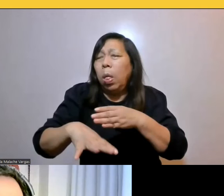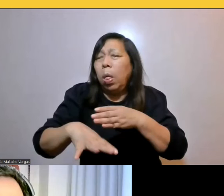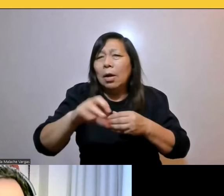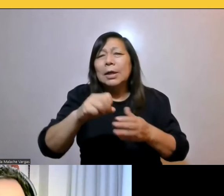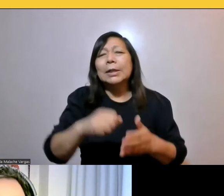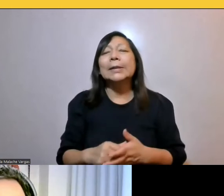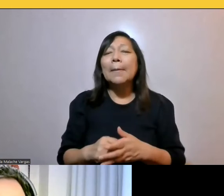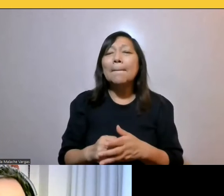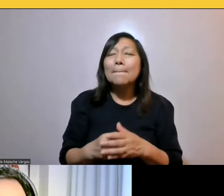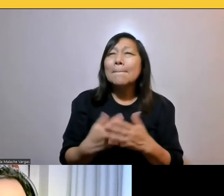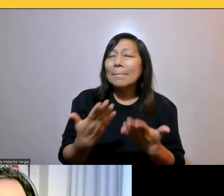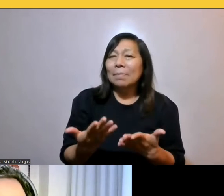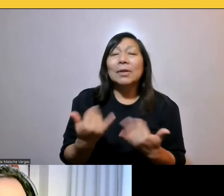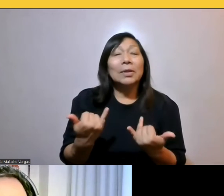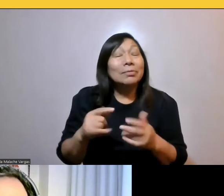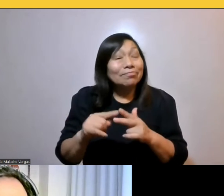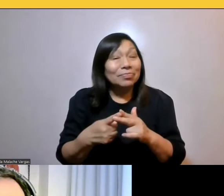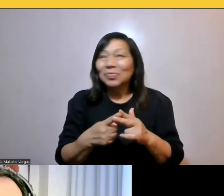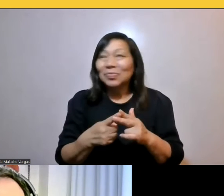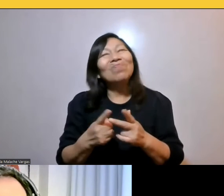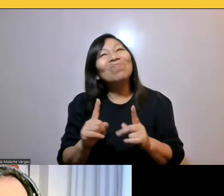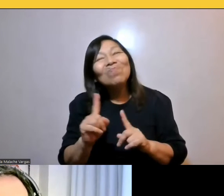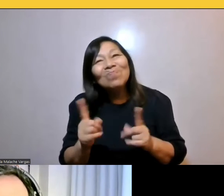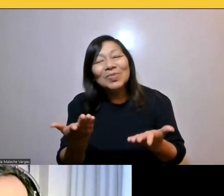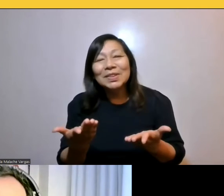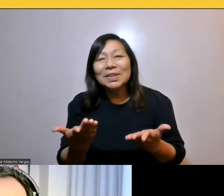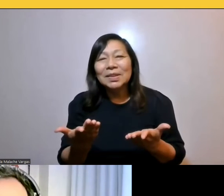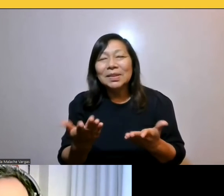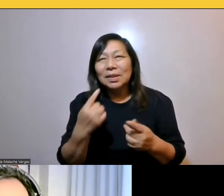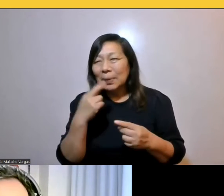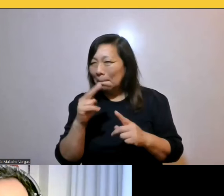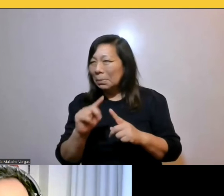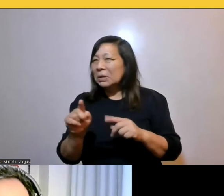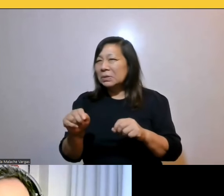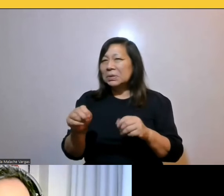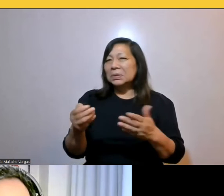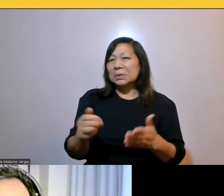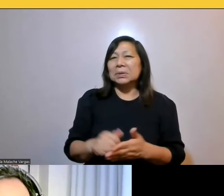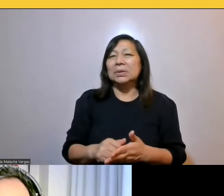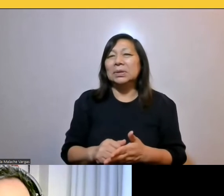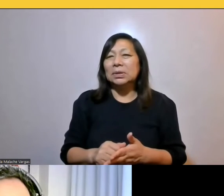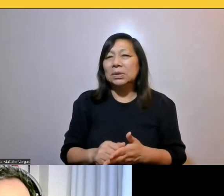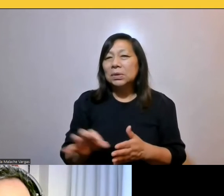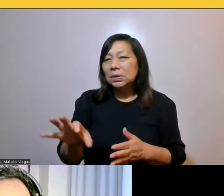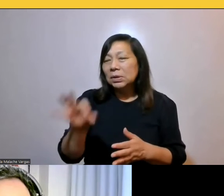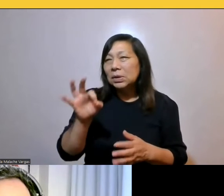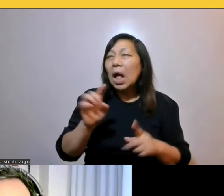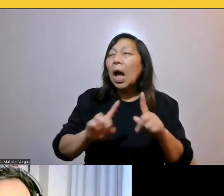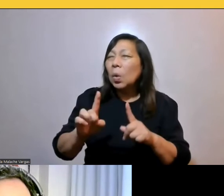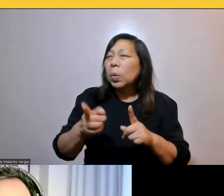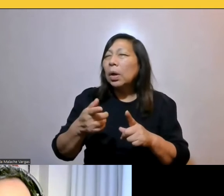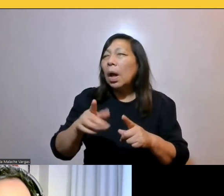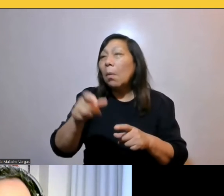genera. Ujú. Entonces, de inicio no es algo que nos haga sospechar en eso, pero puede ser un hallazgo en algunas